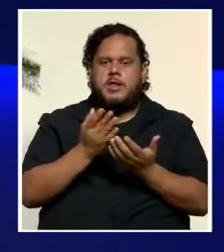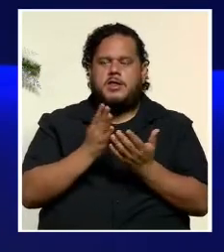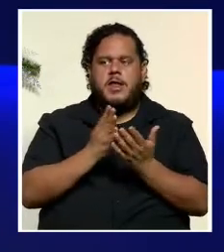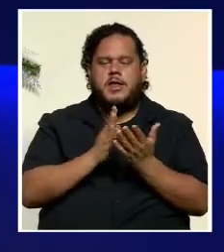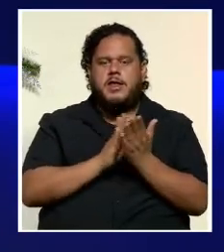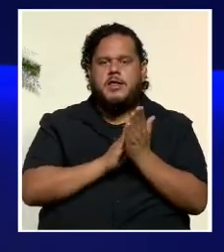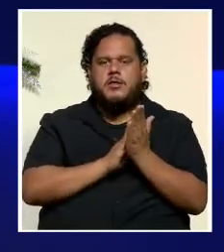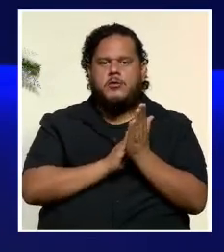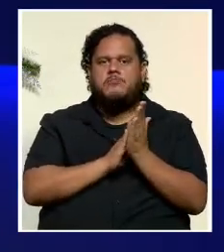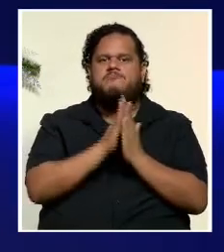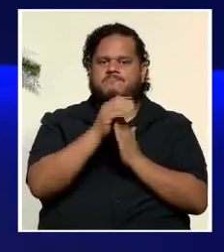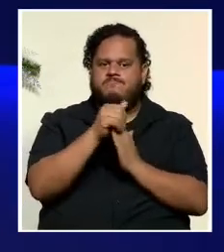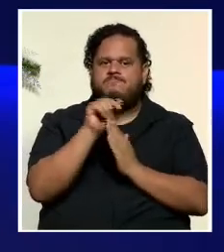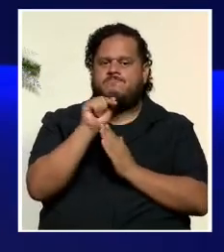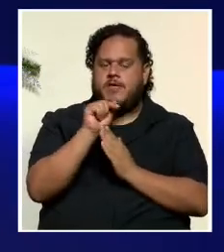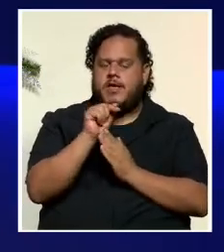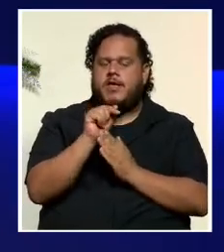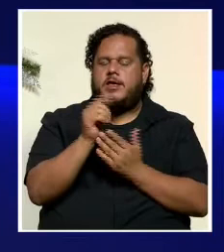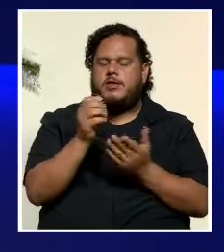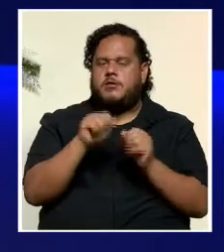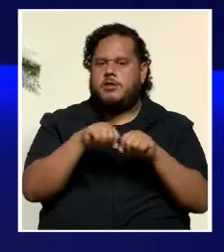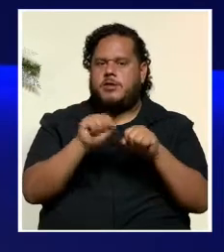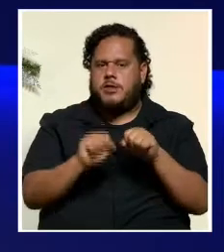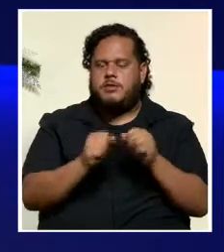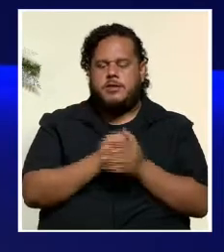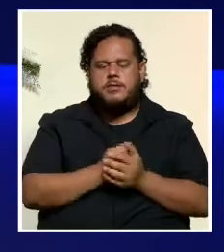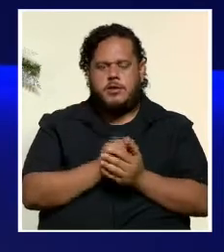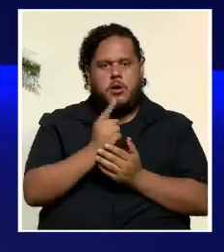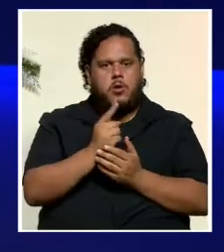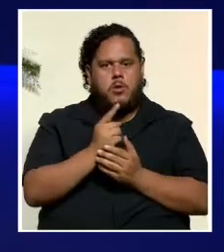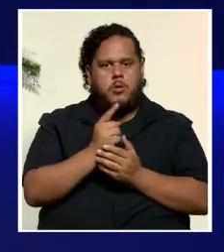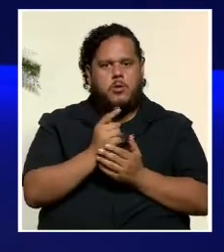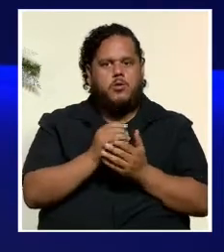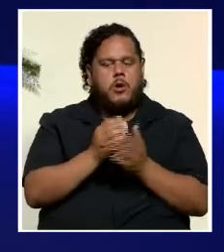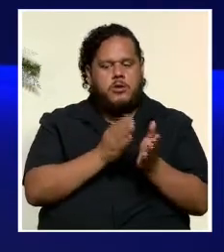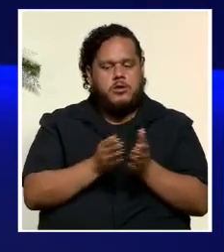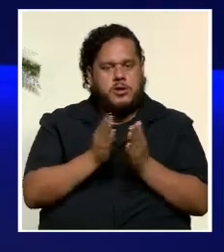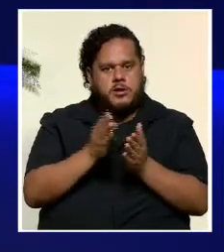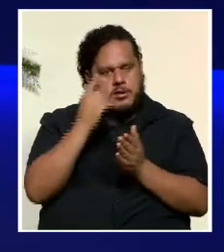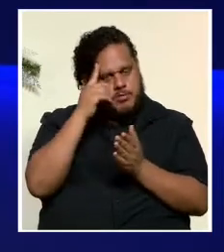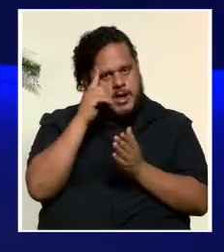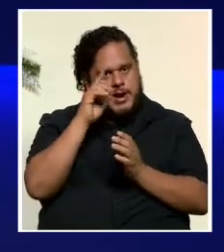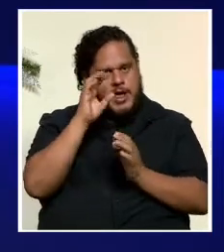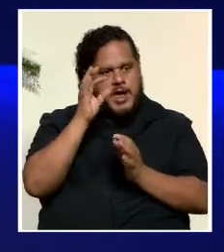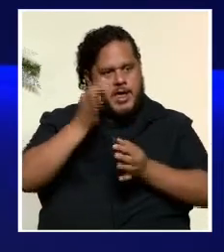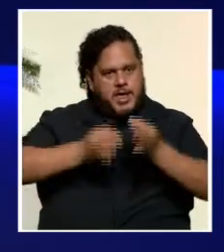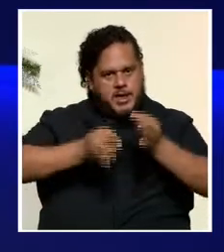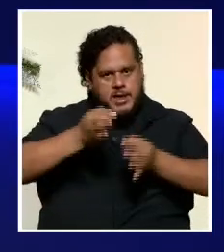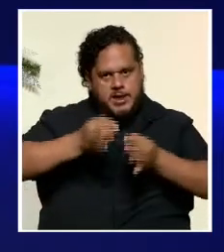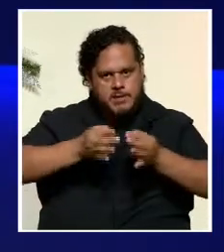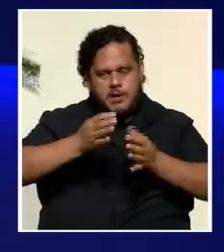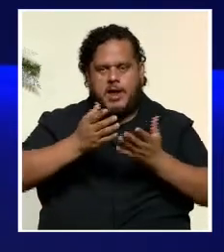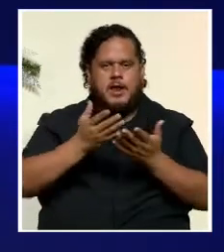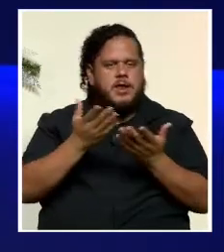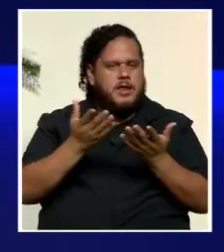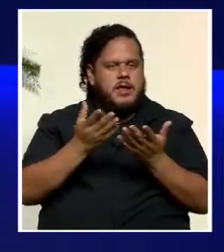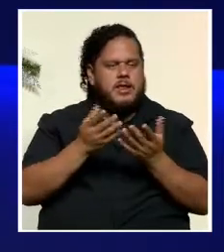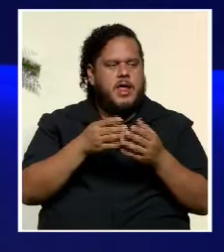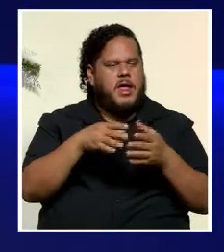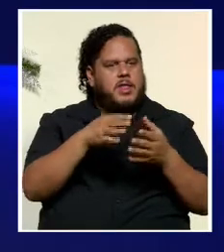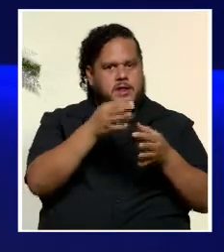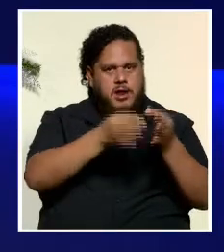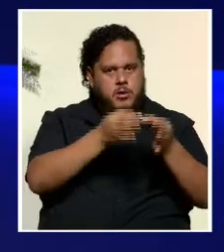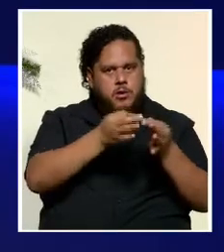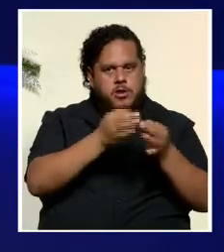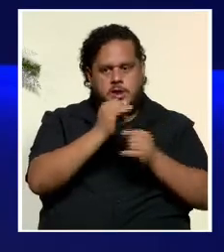sistemáticamente. Uno de los organismos que existen para equilibrar los abusos en derechos humanos es la Corte Interamericana